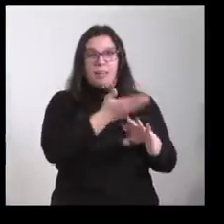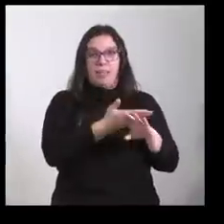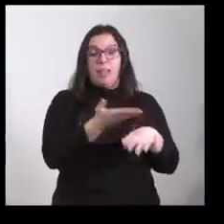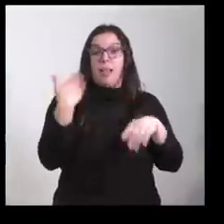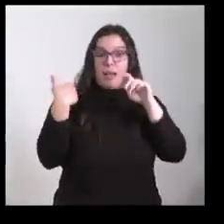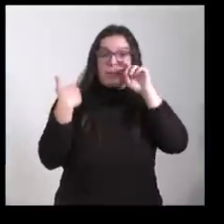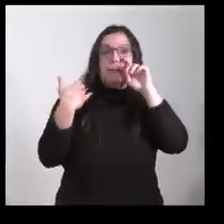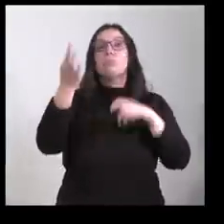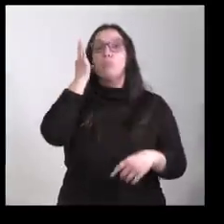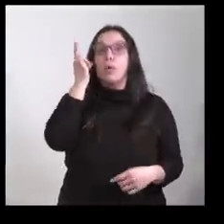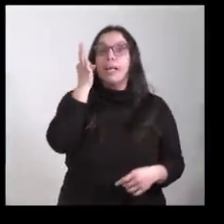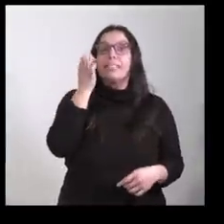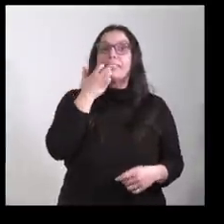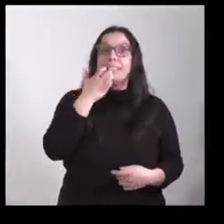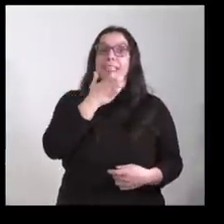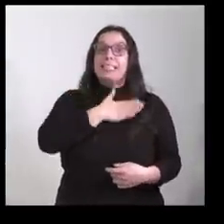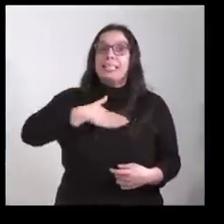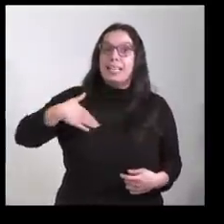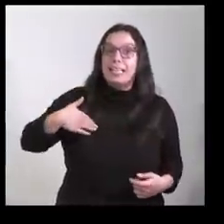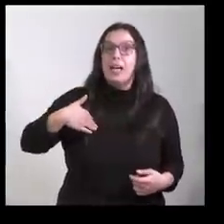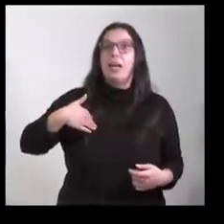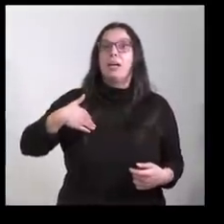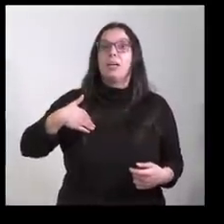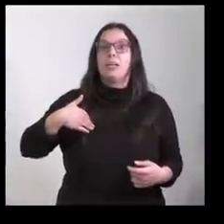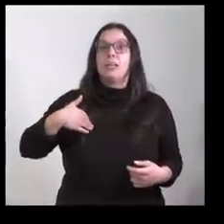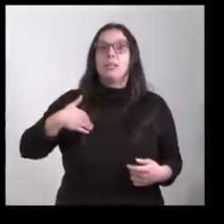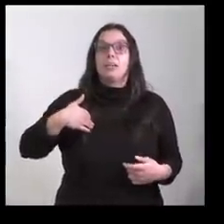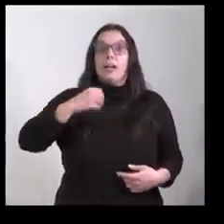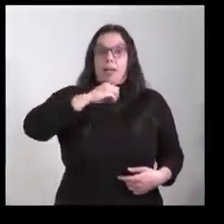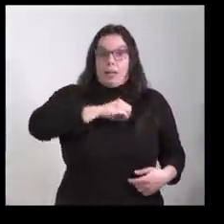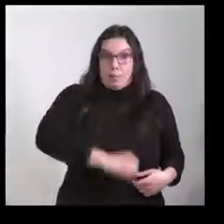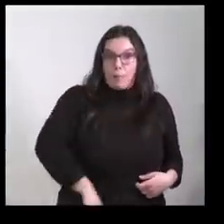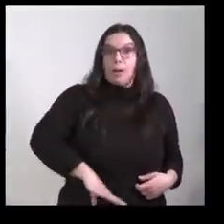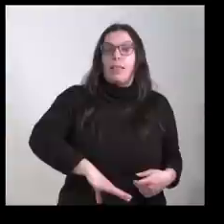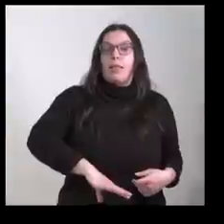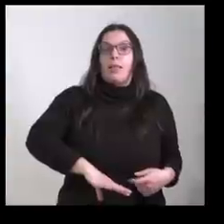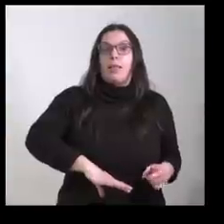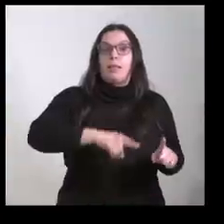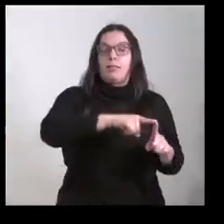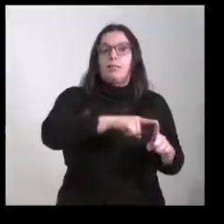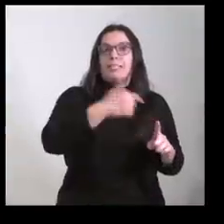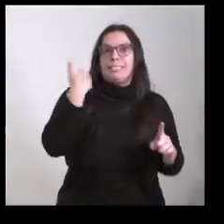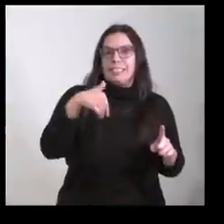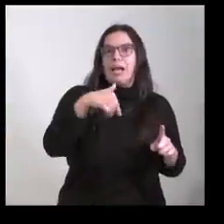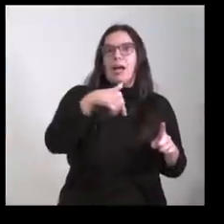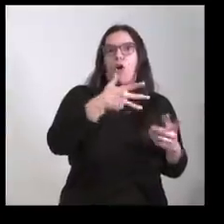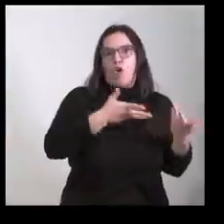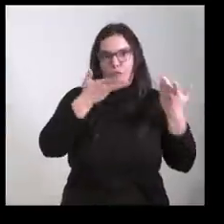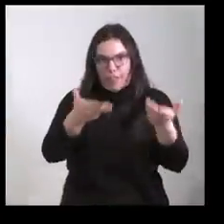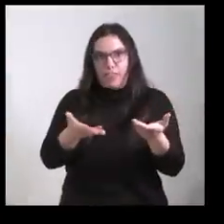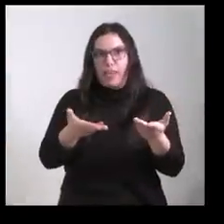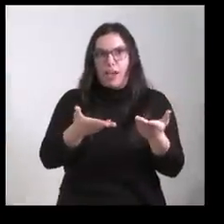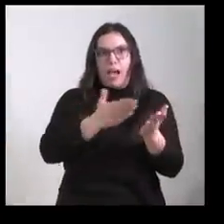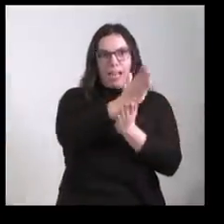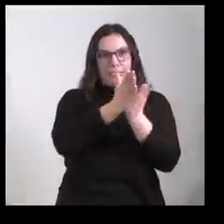a las mujeres que que informaban a su médico de su intención de abortar y así ya se les ofrecía una serie